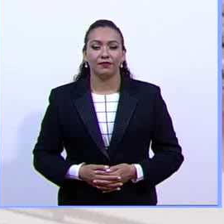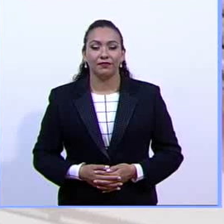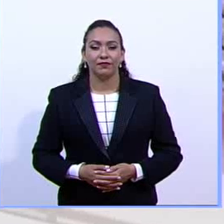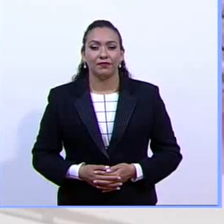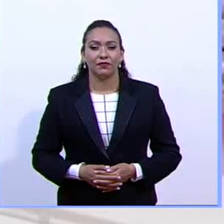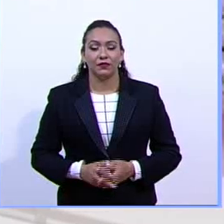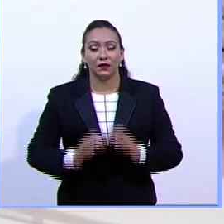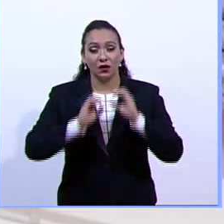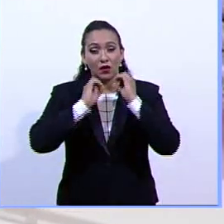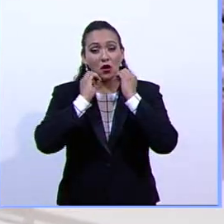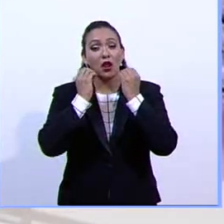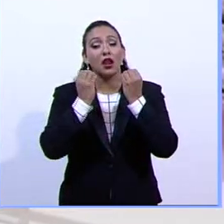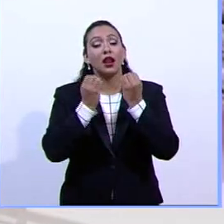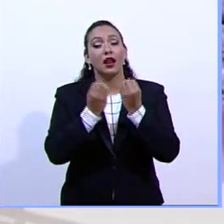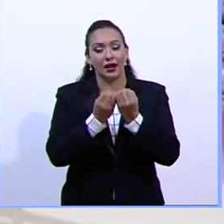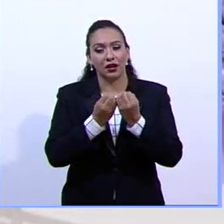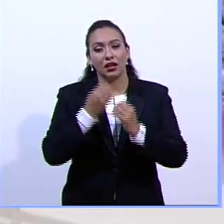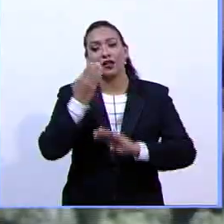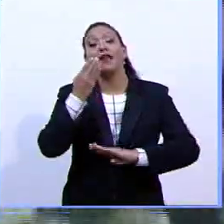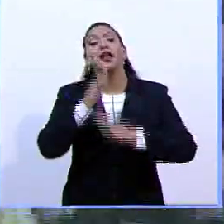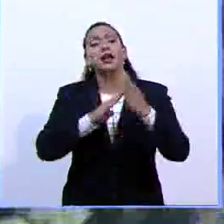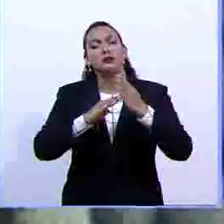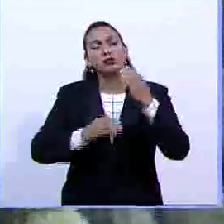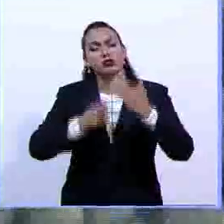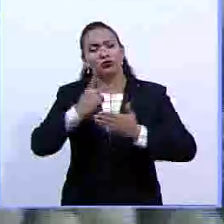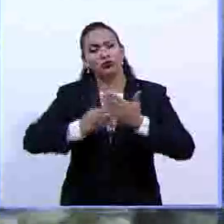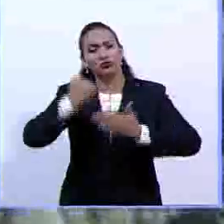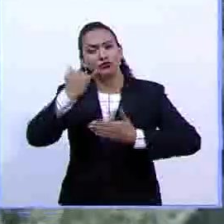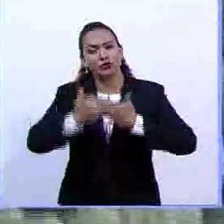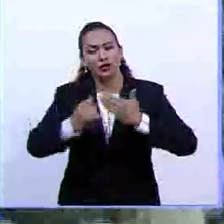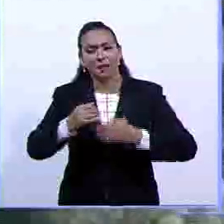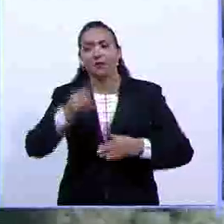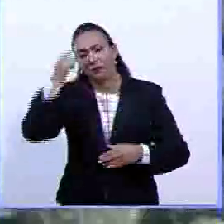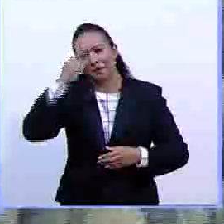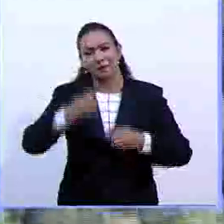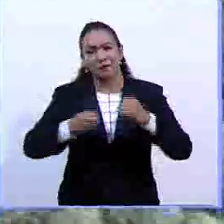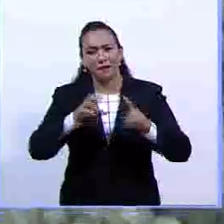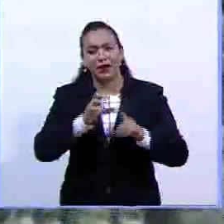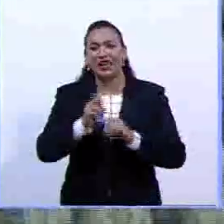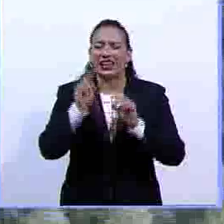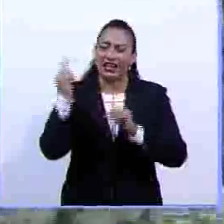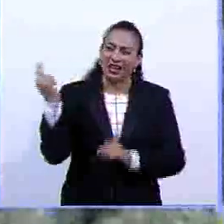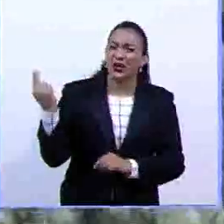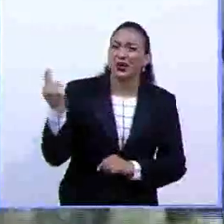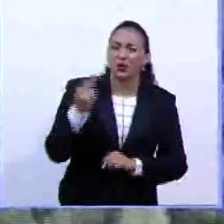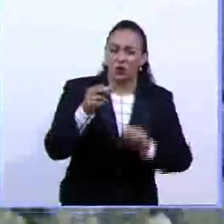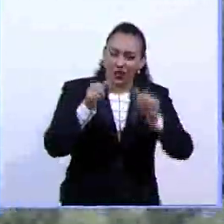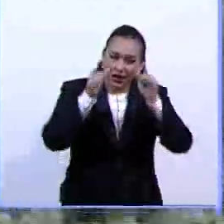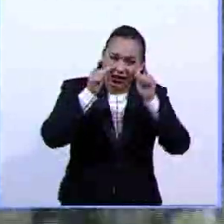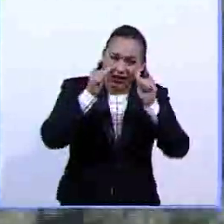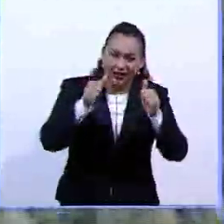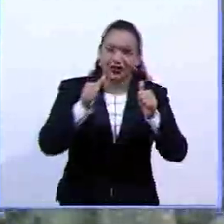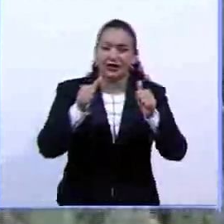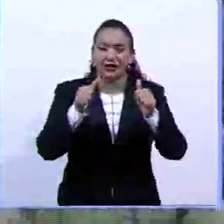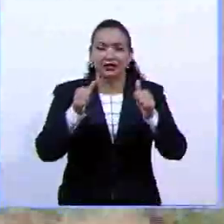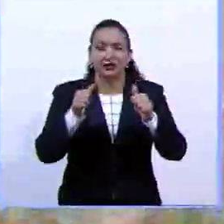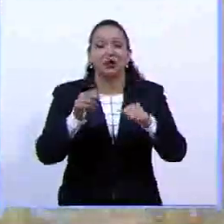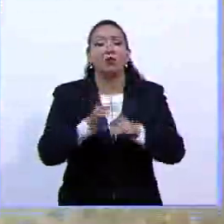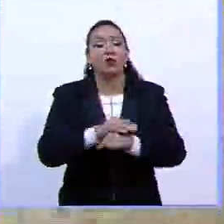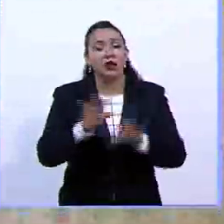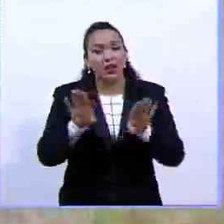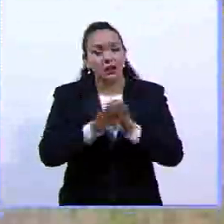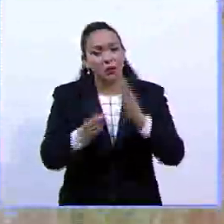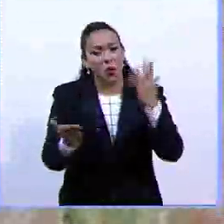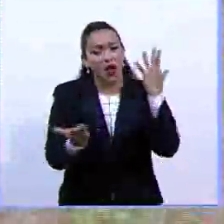La organización World Justice Project en México señaló que es urgente atender las causas que propician la tala